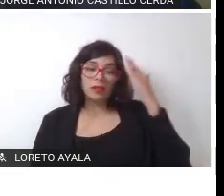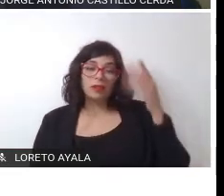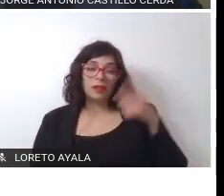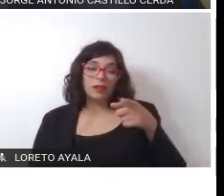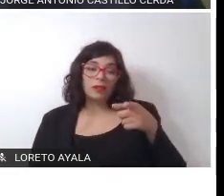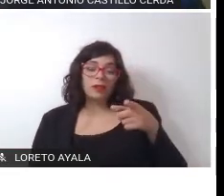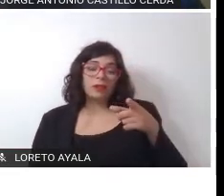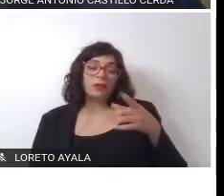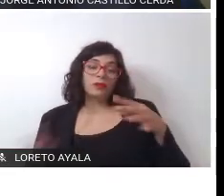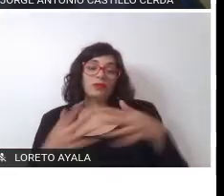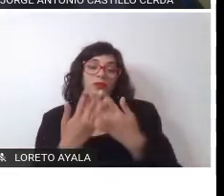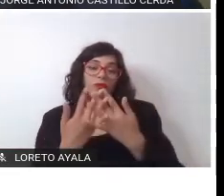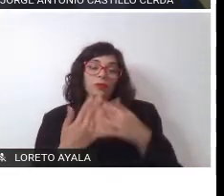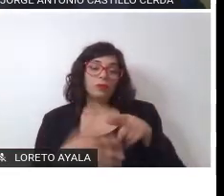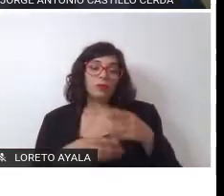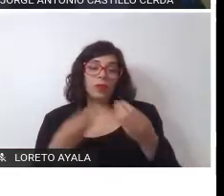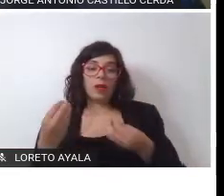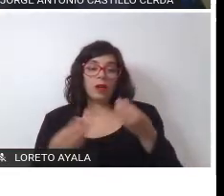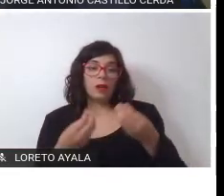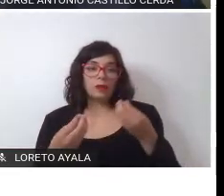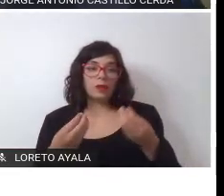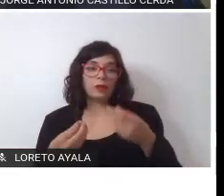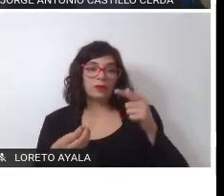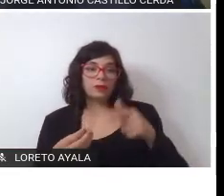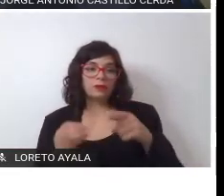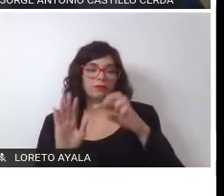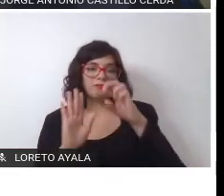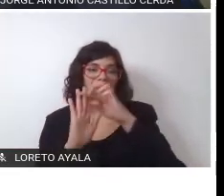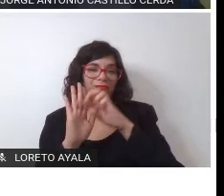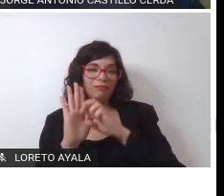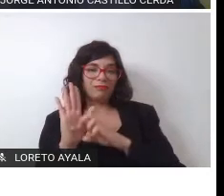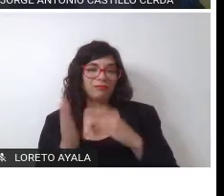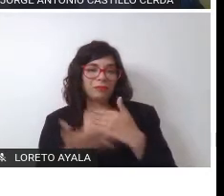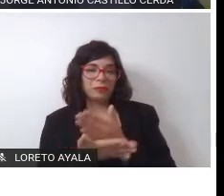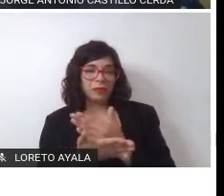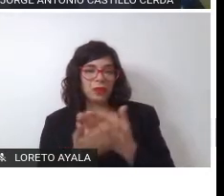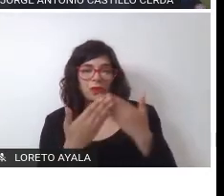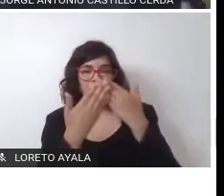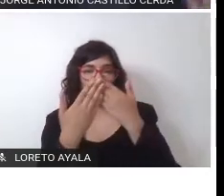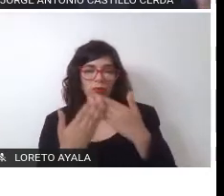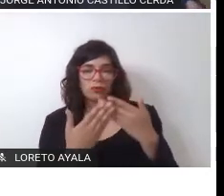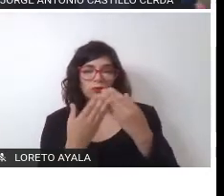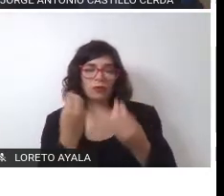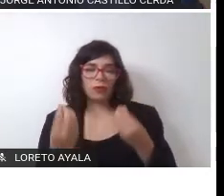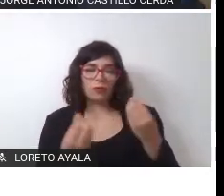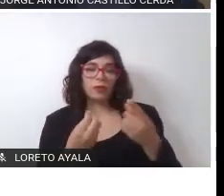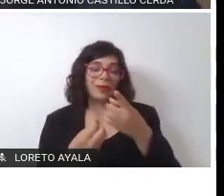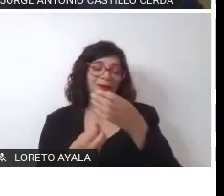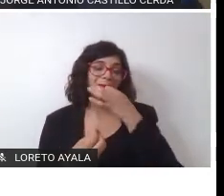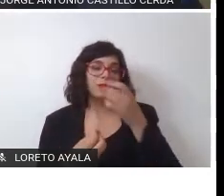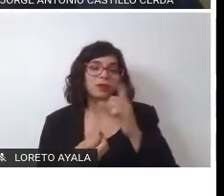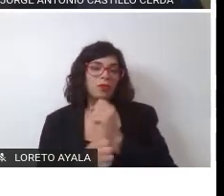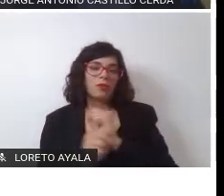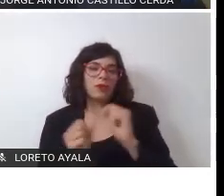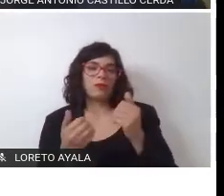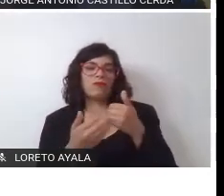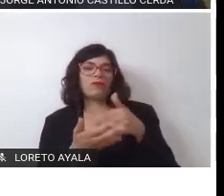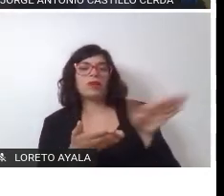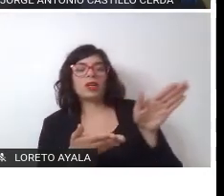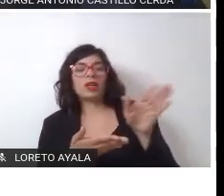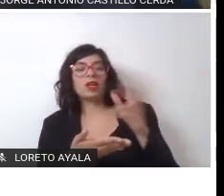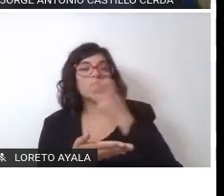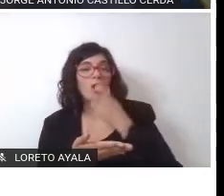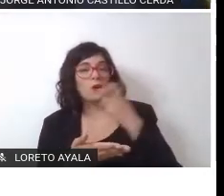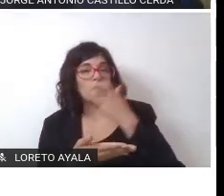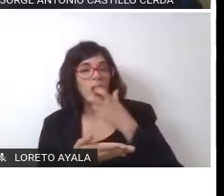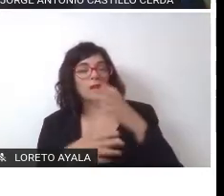flexibiliza el plan de estudio para este año y nos dice que no podemos dejar fuera lenguaje y matemática